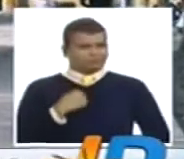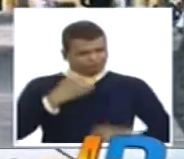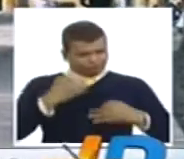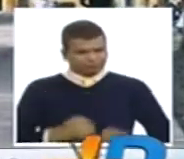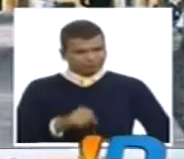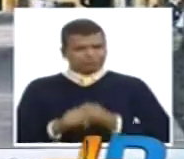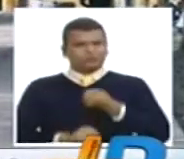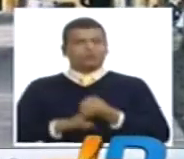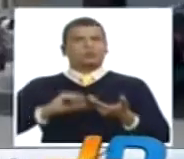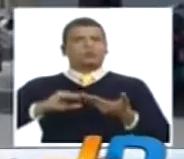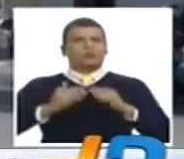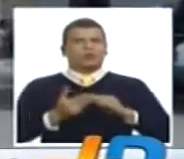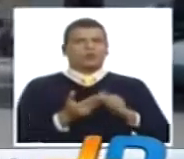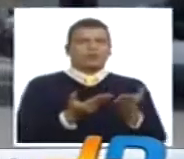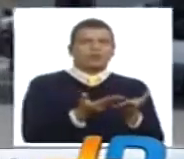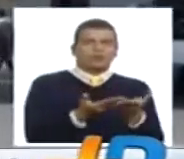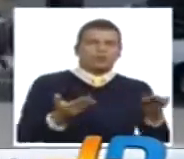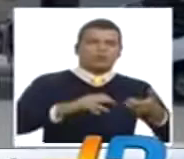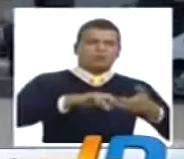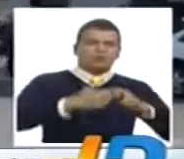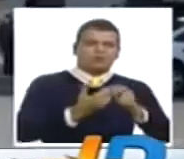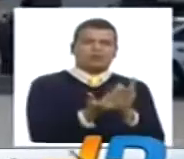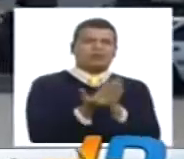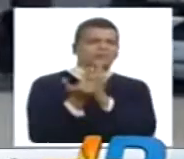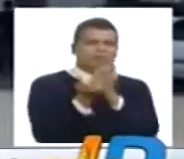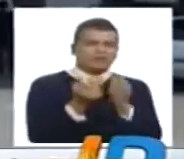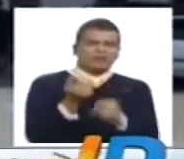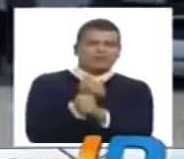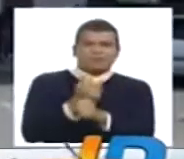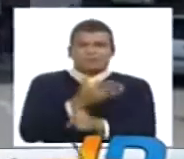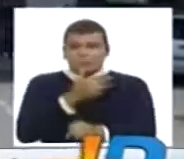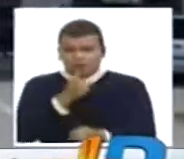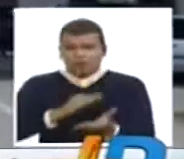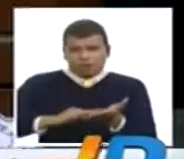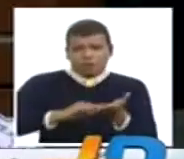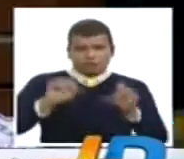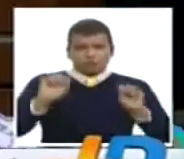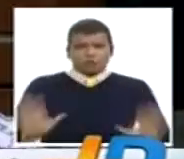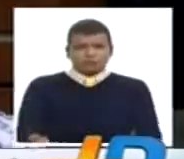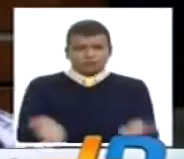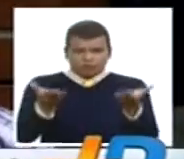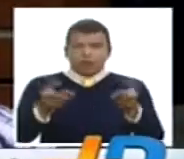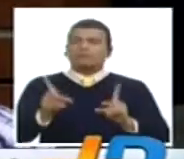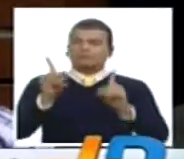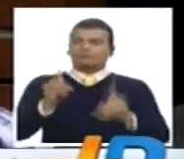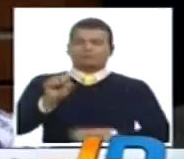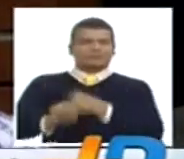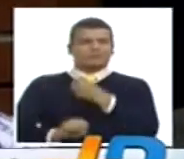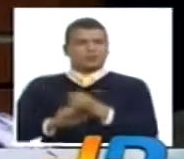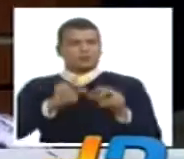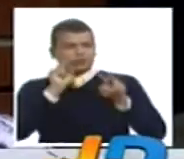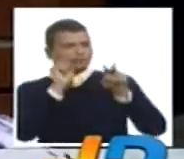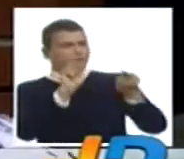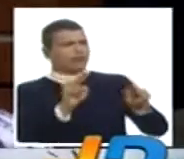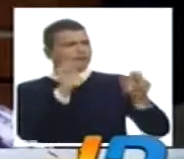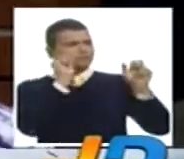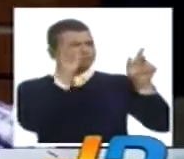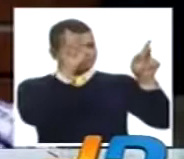problemas de empleo y educación en este municipio son algunos de los objetivos que motivaron esta decisión. Hemos visto en él esa